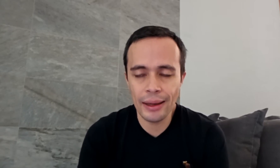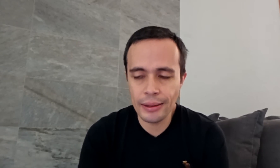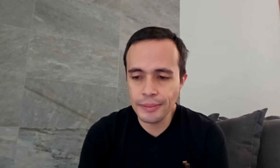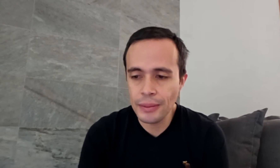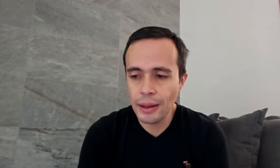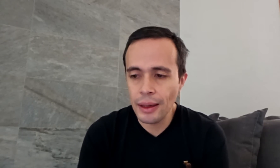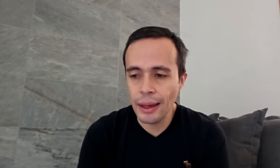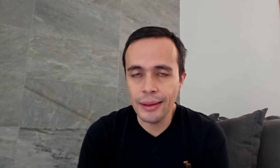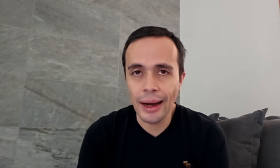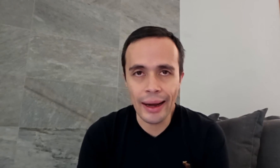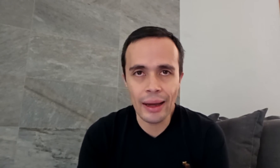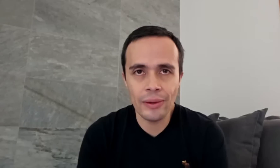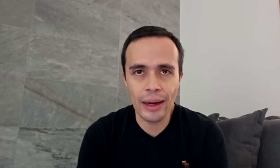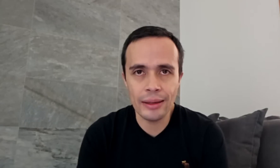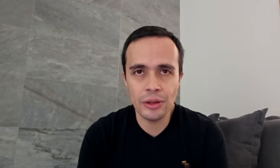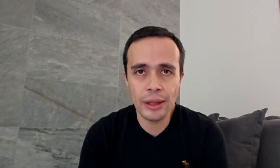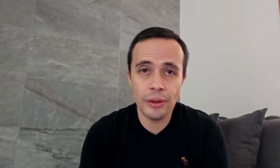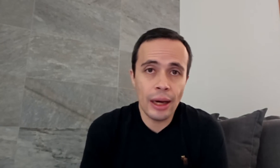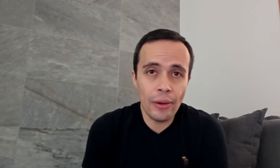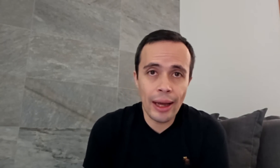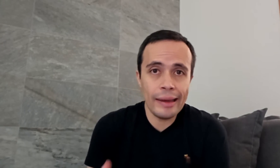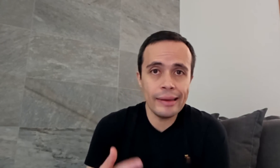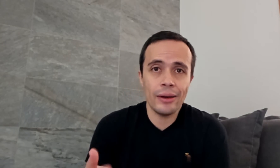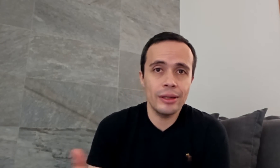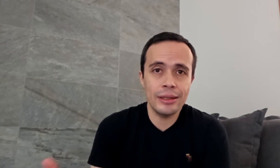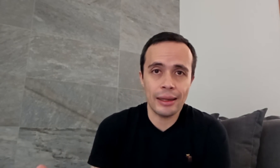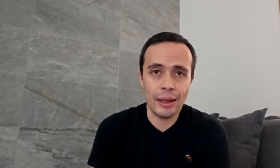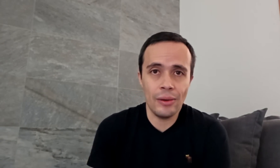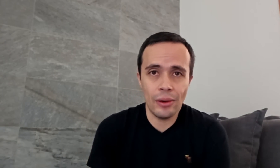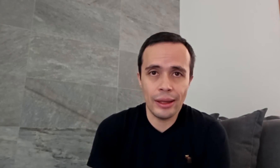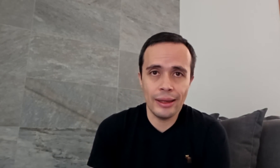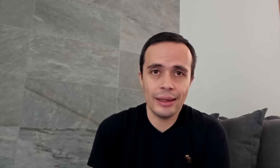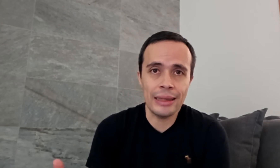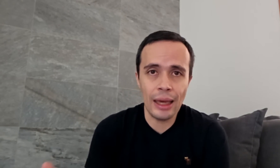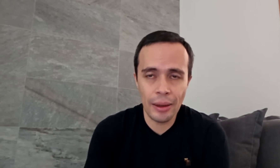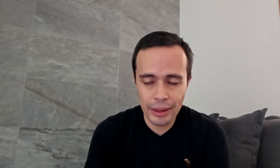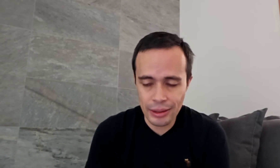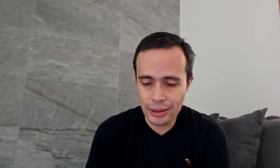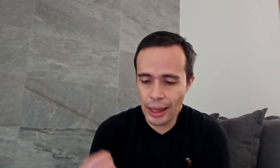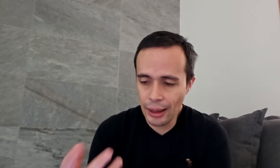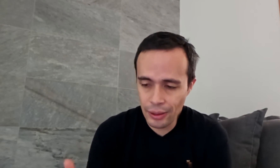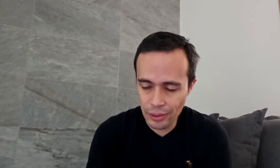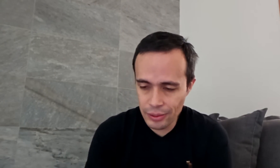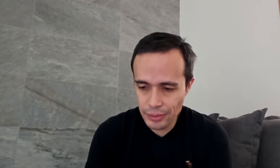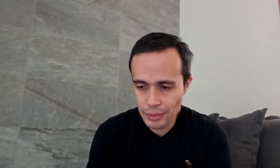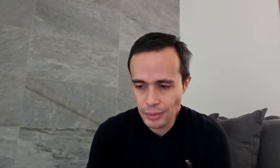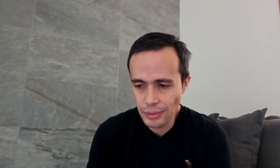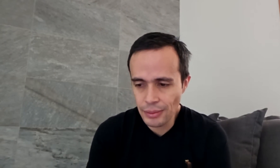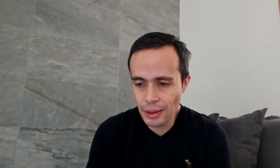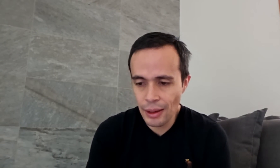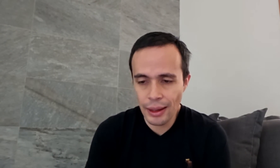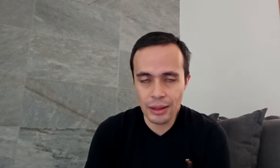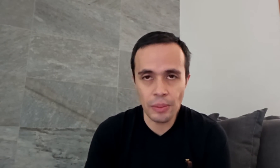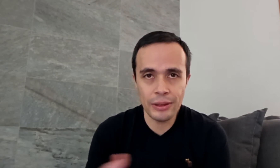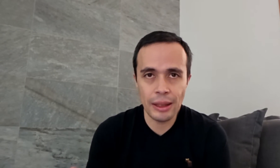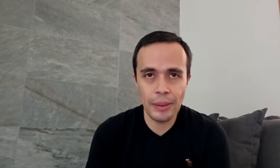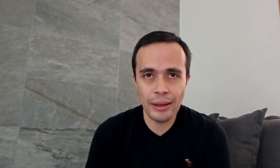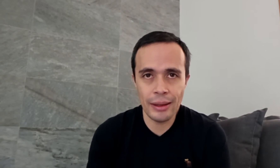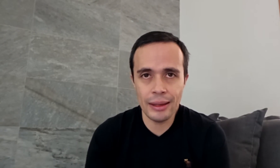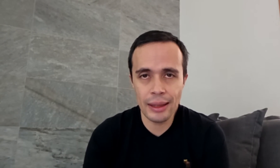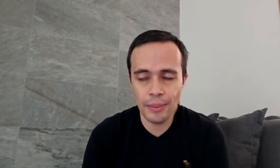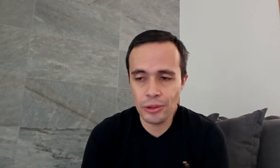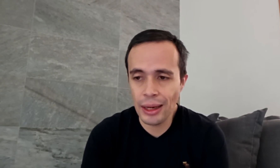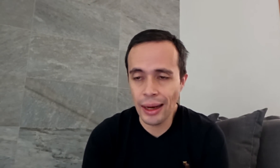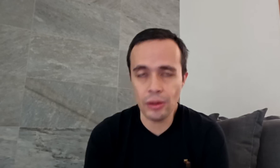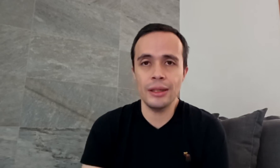para qué trajeron a Ernesto Zedillo. Y ahora anda con ese artículo de Letras Libres diciendo que